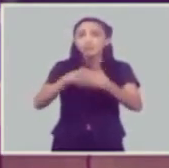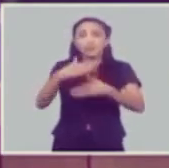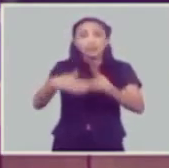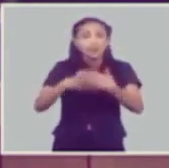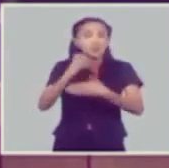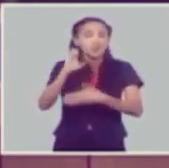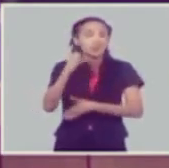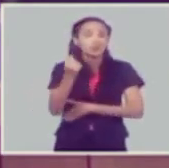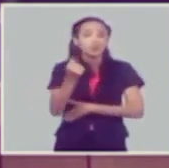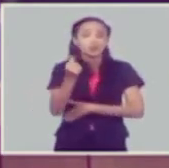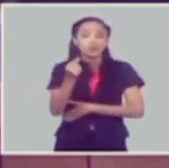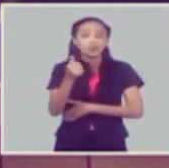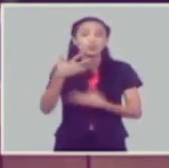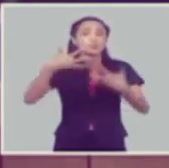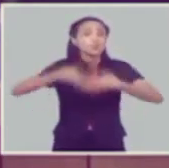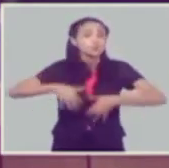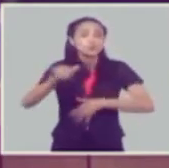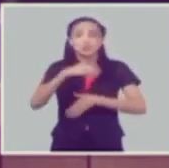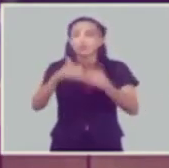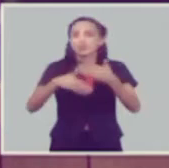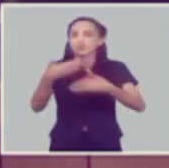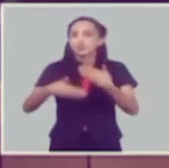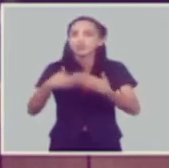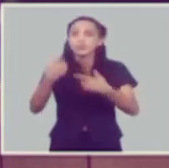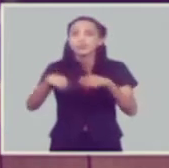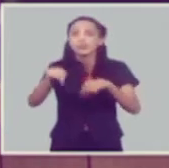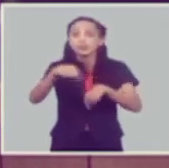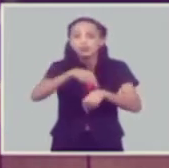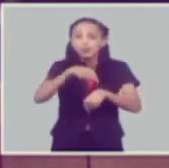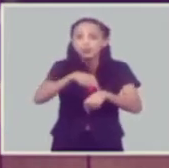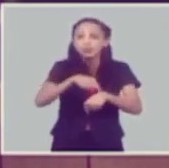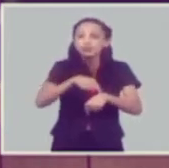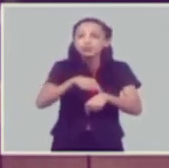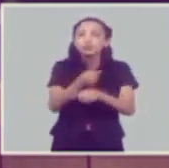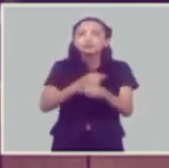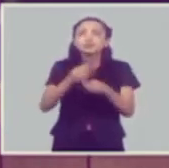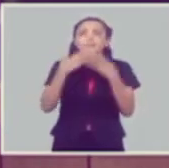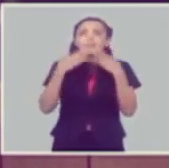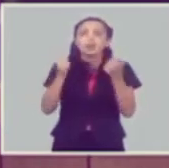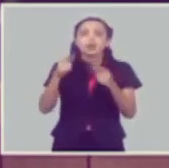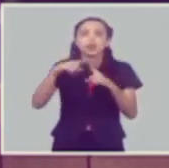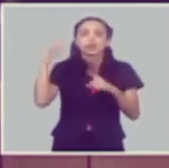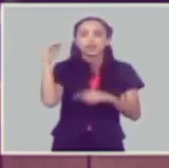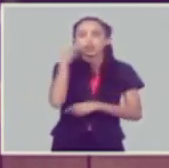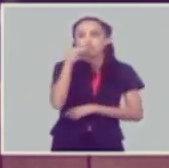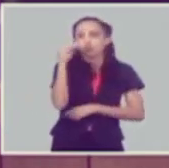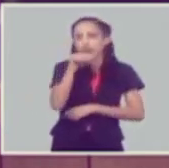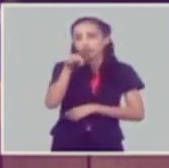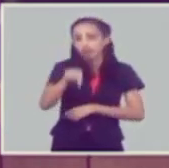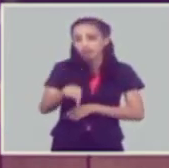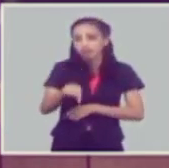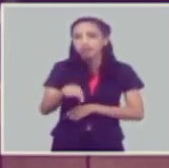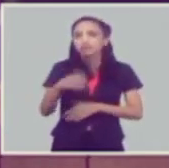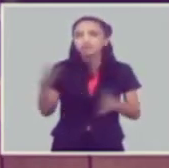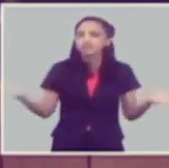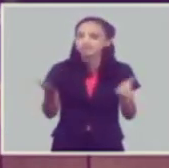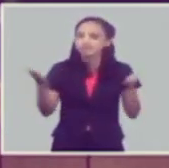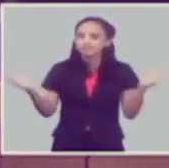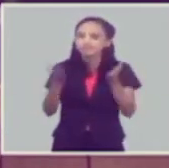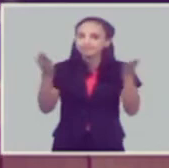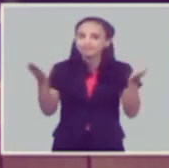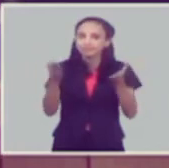sido el momento de aprender a utilizar mejor las herramientas que nos brinda la tecnología y de darle un impulso que todavía